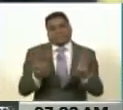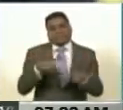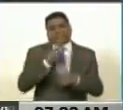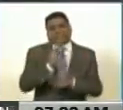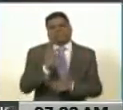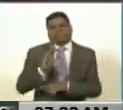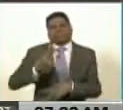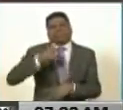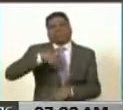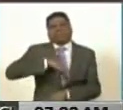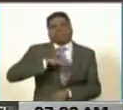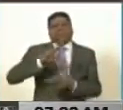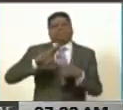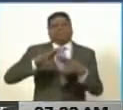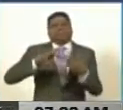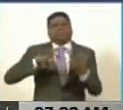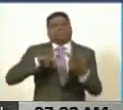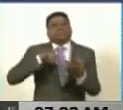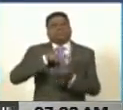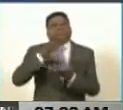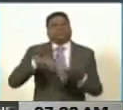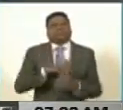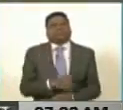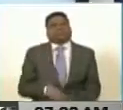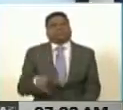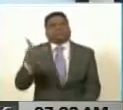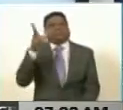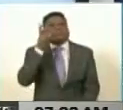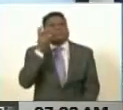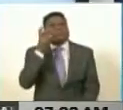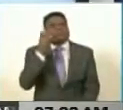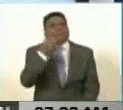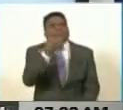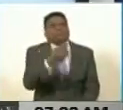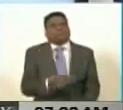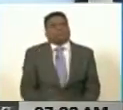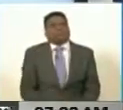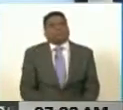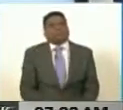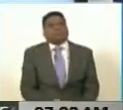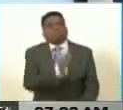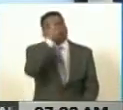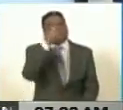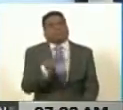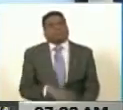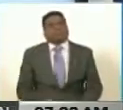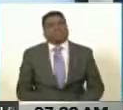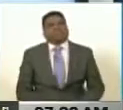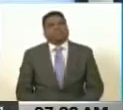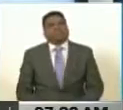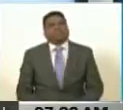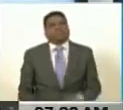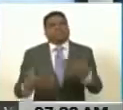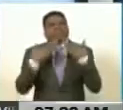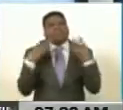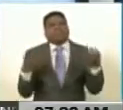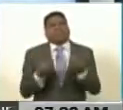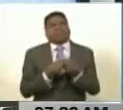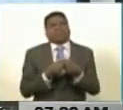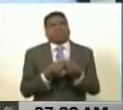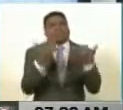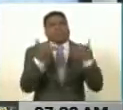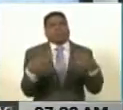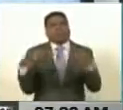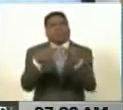parte importante. Barry Cartaya tiene información, escuchemos. Así es, hermana. Muchísimas gracias, defensor, por acompañarnos esta mañana. Recientemente hubo una